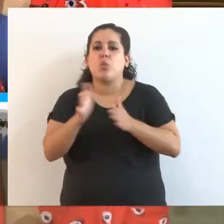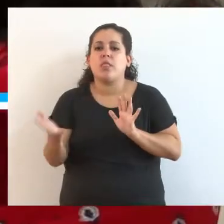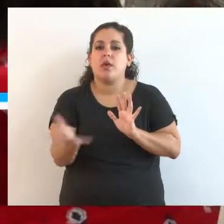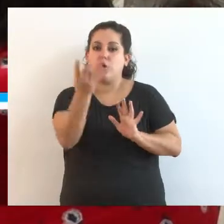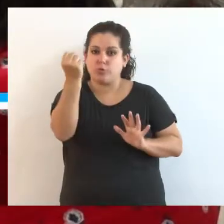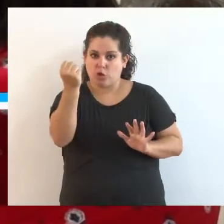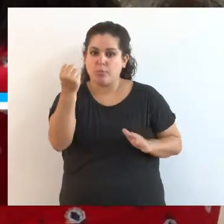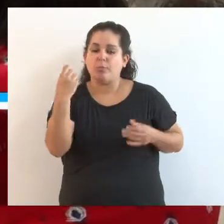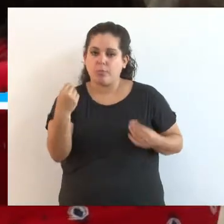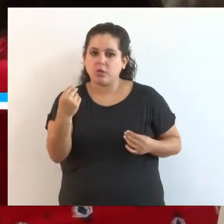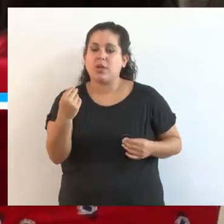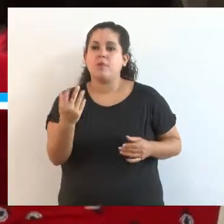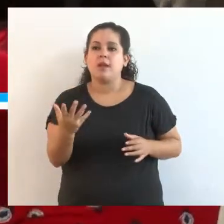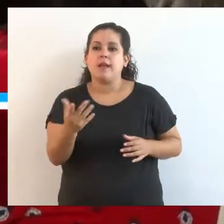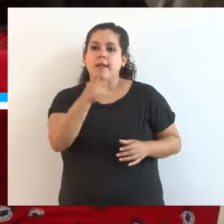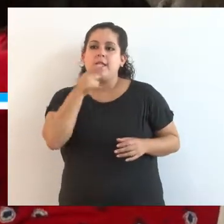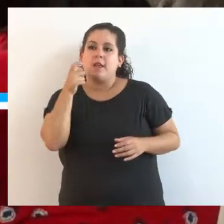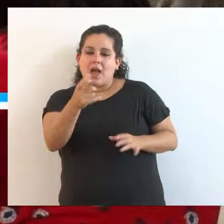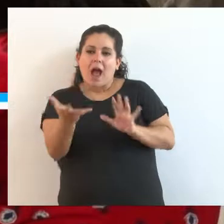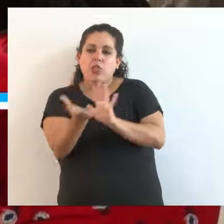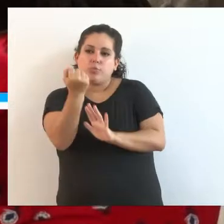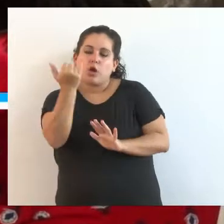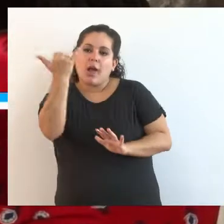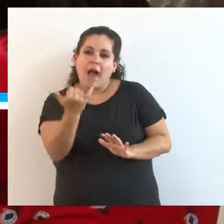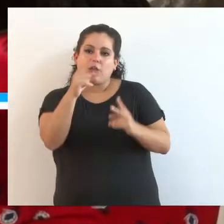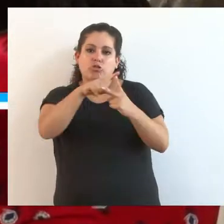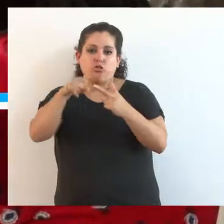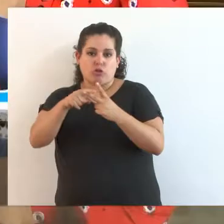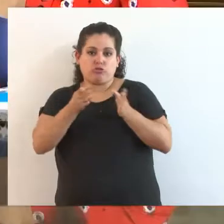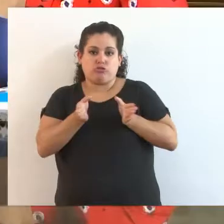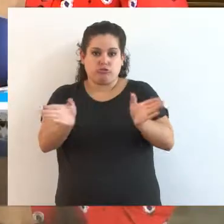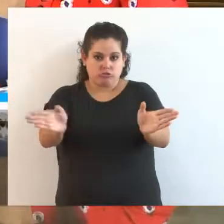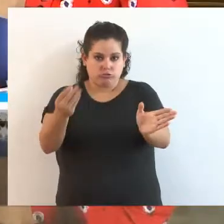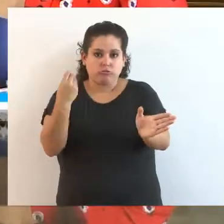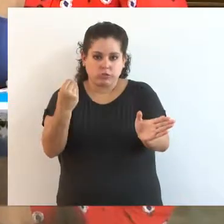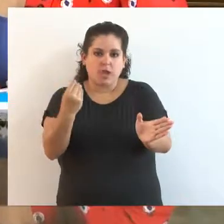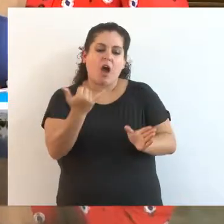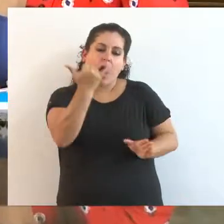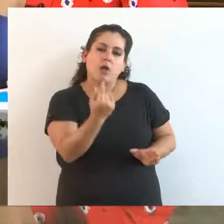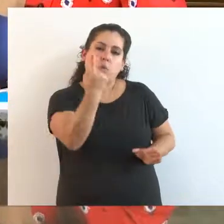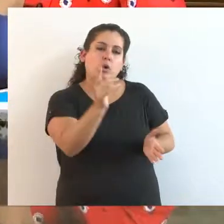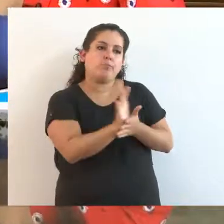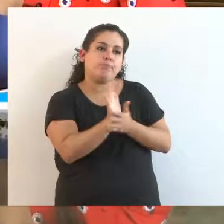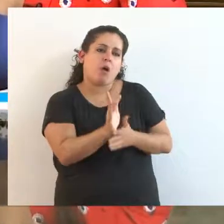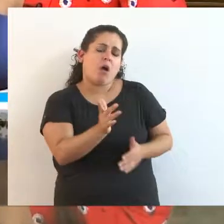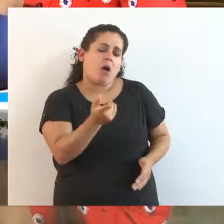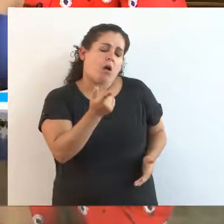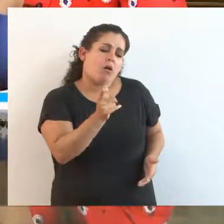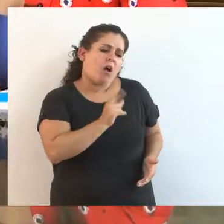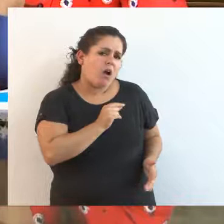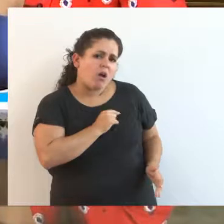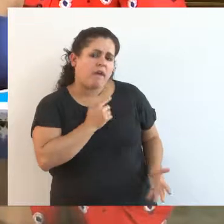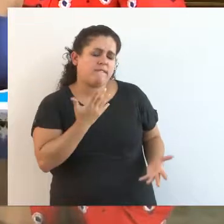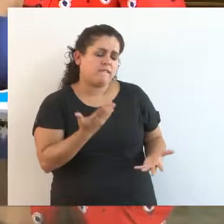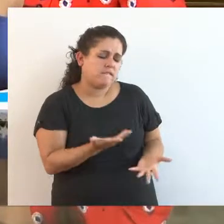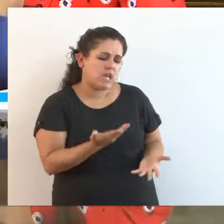en la Argentina está como en el medio de 2 enfoques, digamos, muy fuertes, ¿no? Un enfoque un poquito más conservador, donde la adopción es como vista